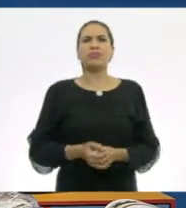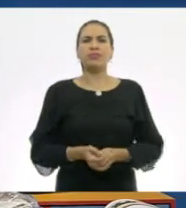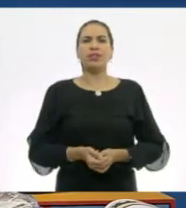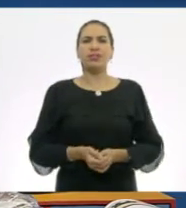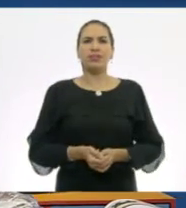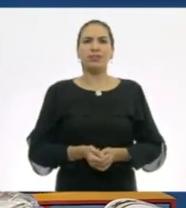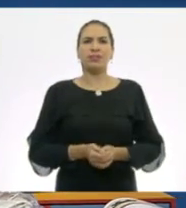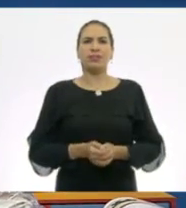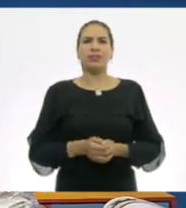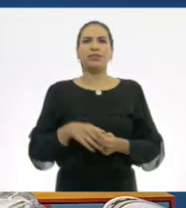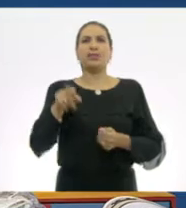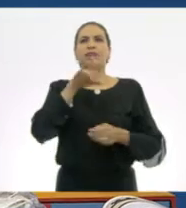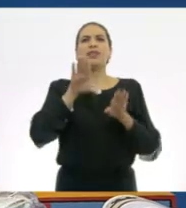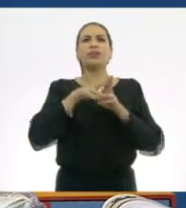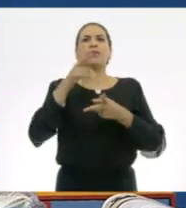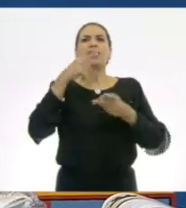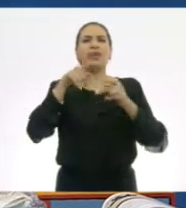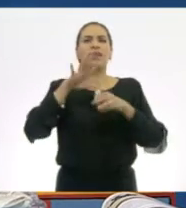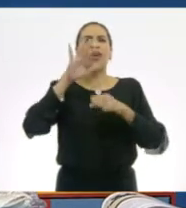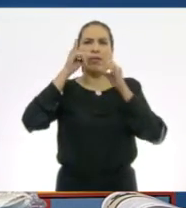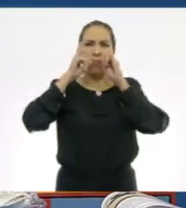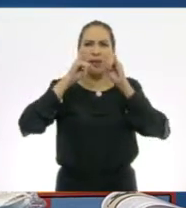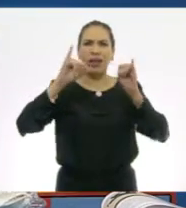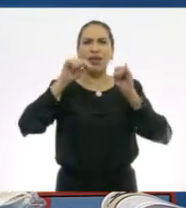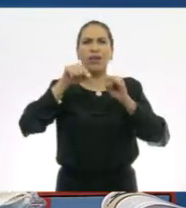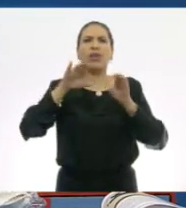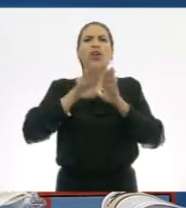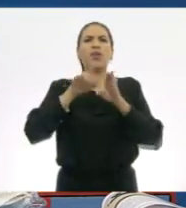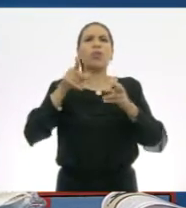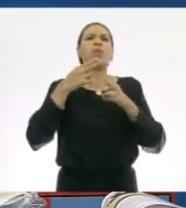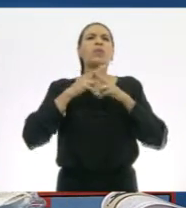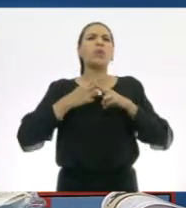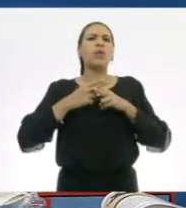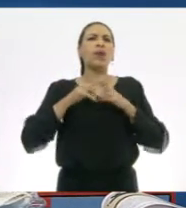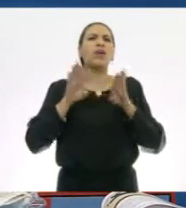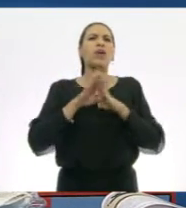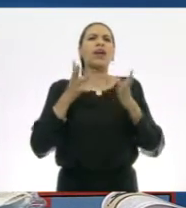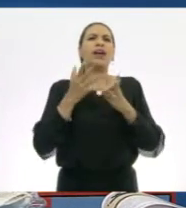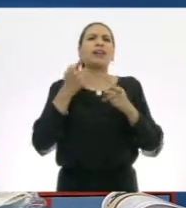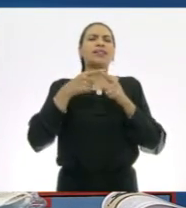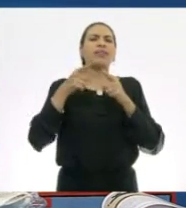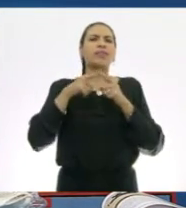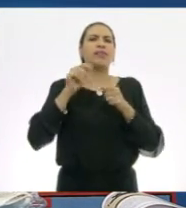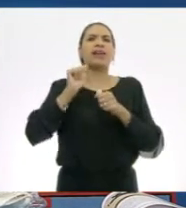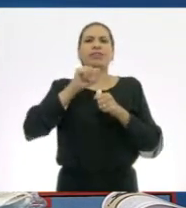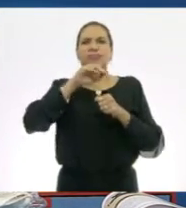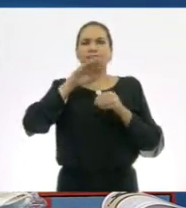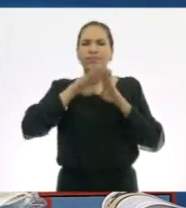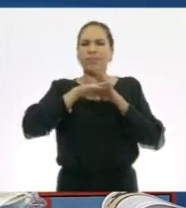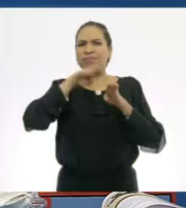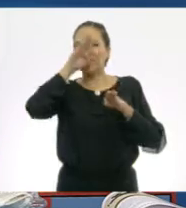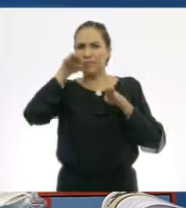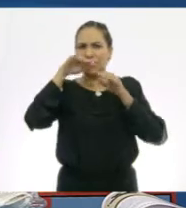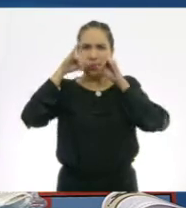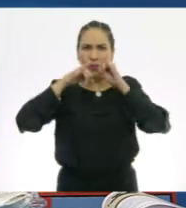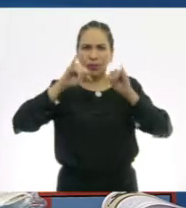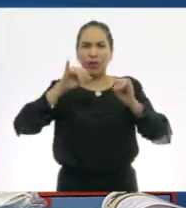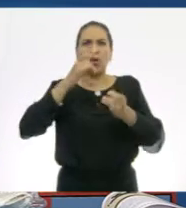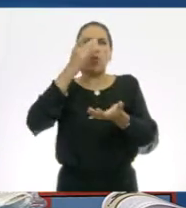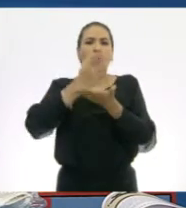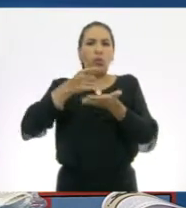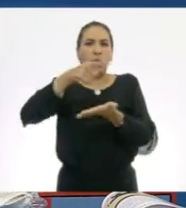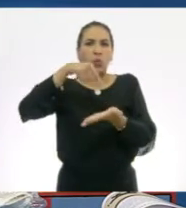que llegaron esos mamuts ahí, esos huesos? ¿Qué hacen tantos mamuts juntos enterrados en un solo